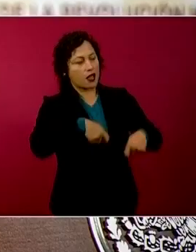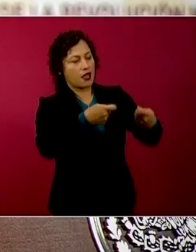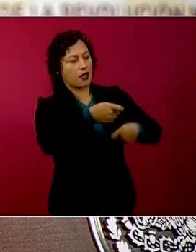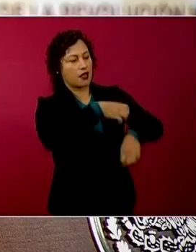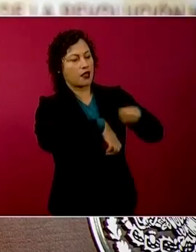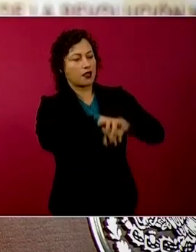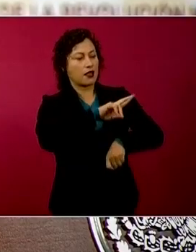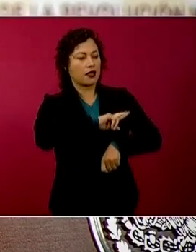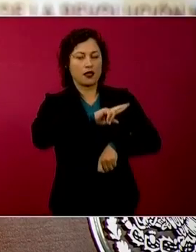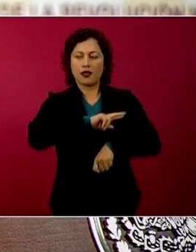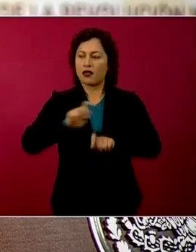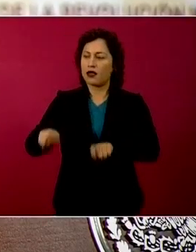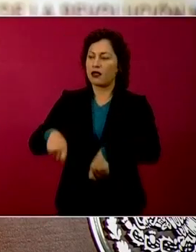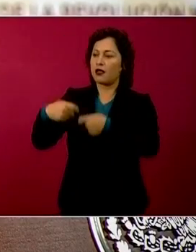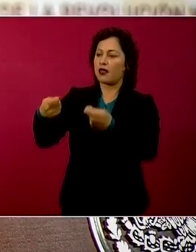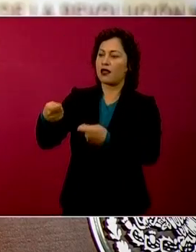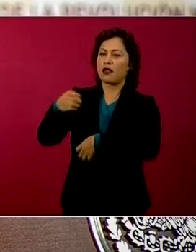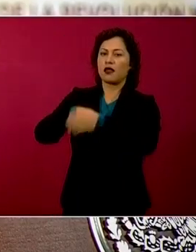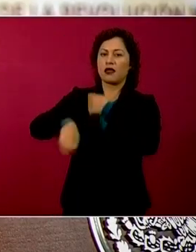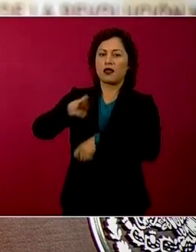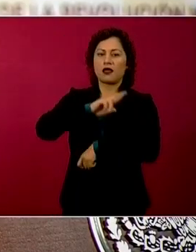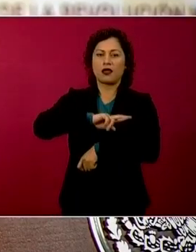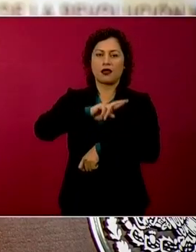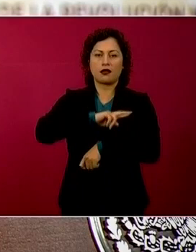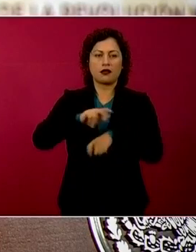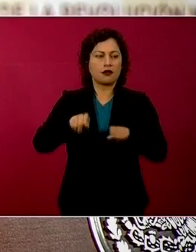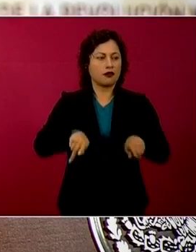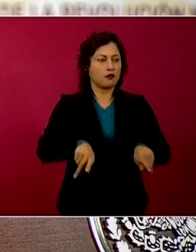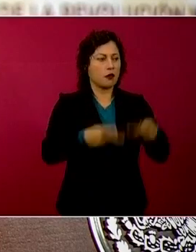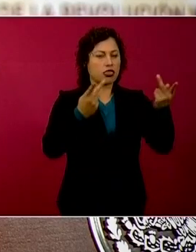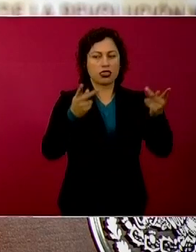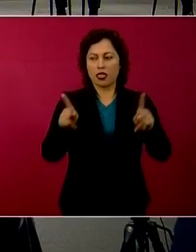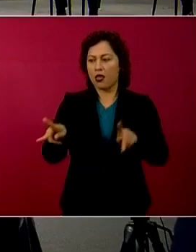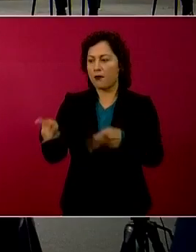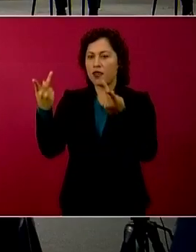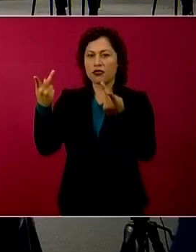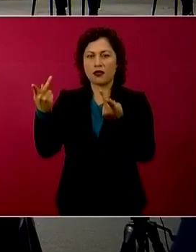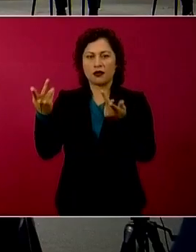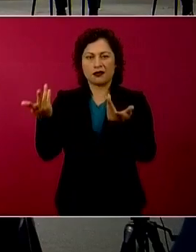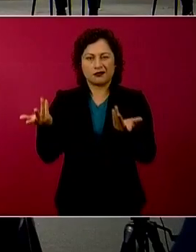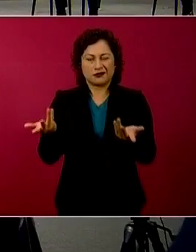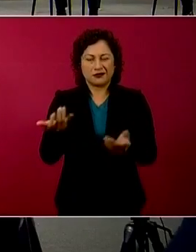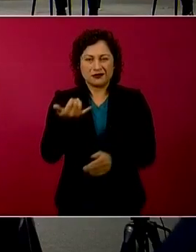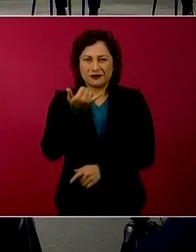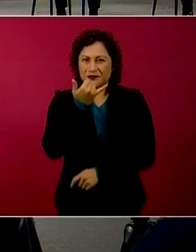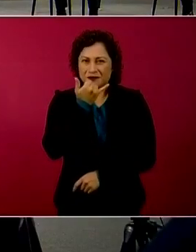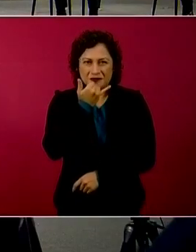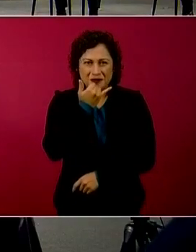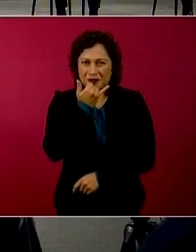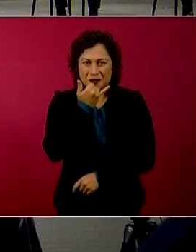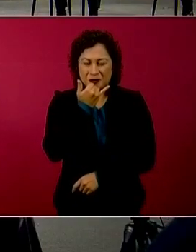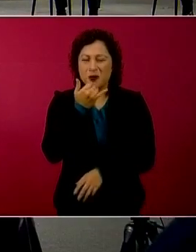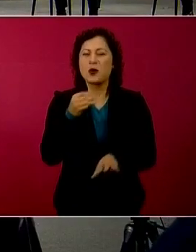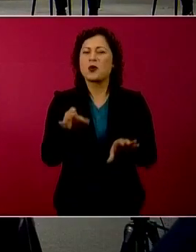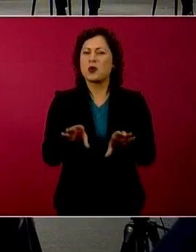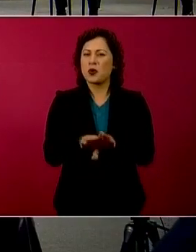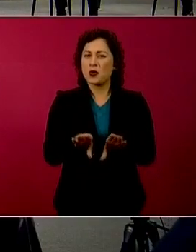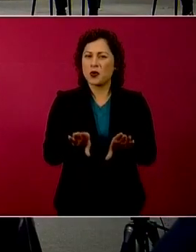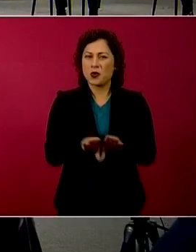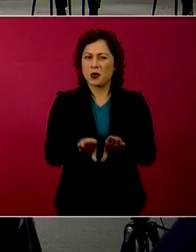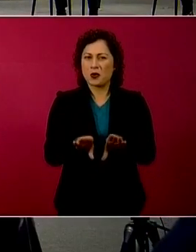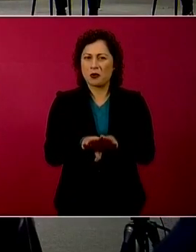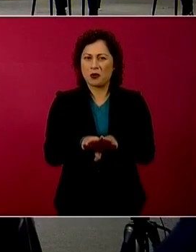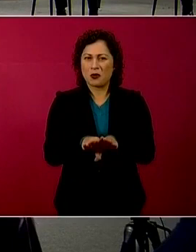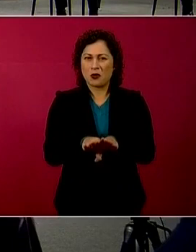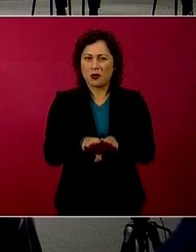que lo que hace es, entra precisamente el catéter, va subiendo, va revisando todo hasta llegar al corazón, ver que están bien, no le tuvieron que